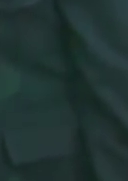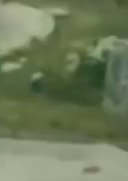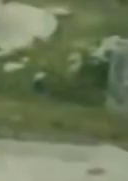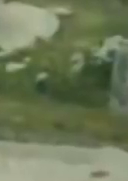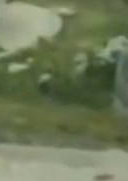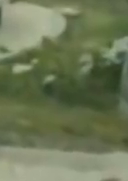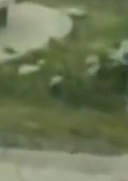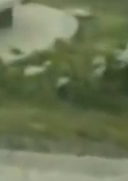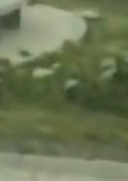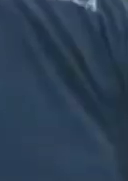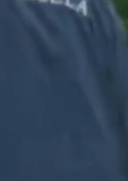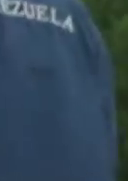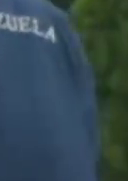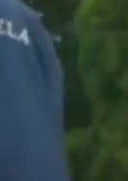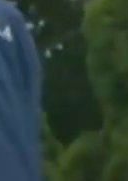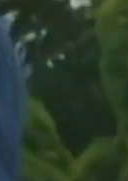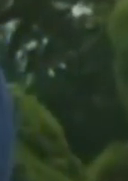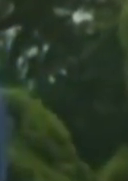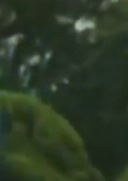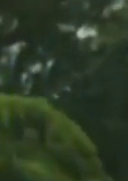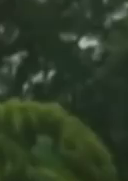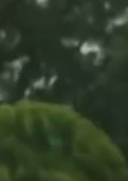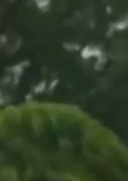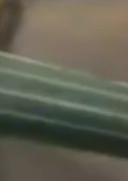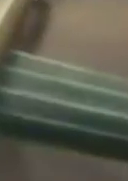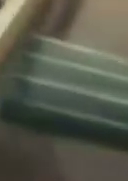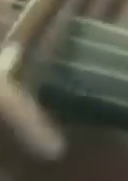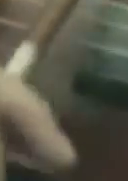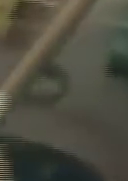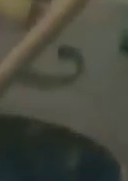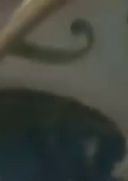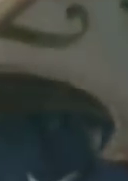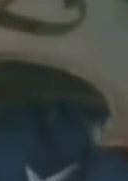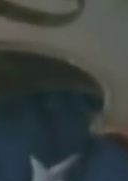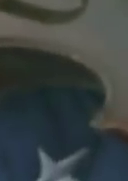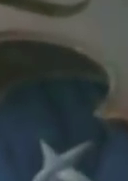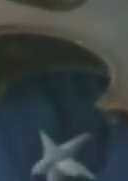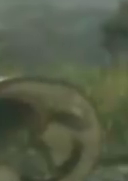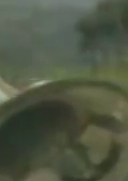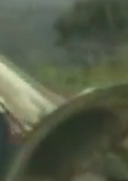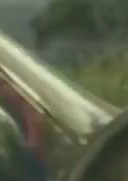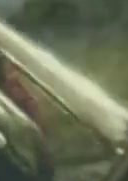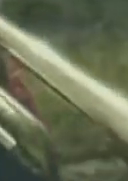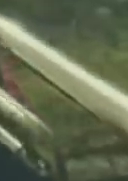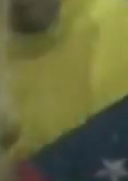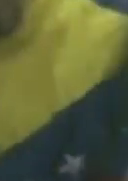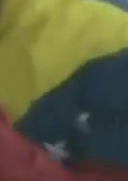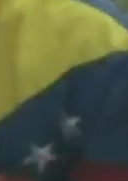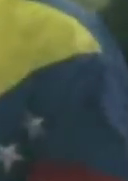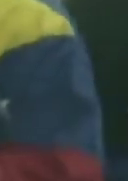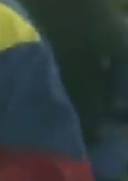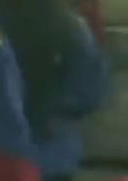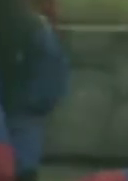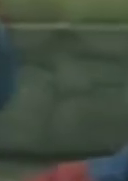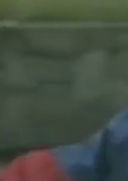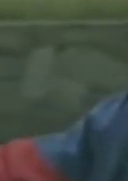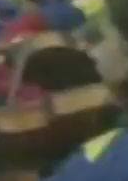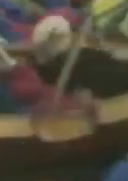gracias, maestro Abreu. ¡Que viva el sistema de orquesta Simón Bolívar! Gracias, mil gracias por siempre.